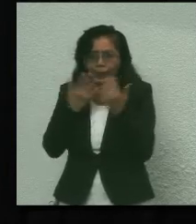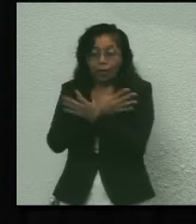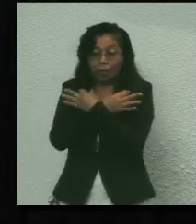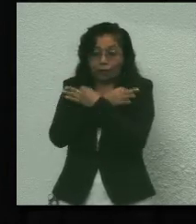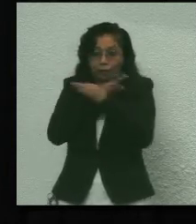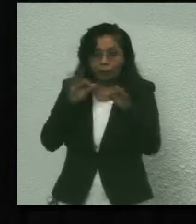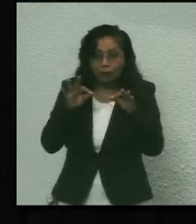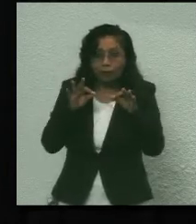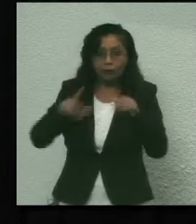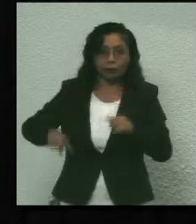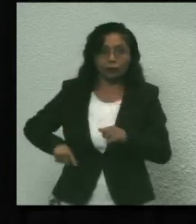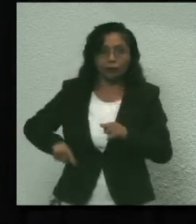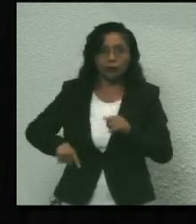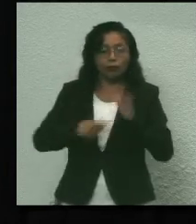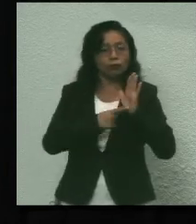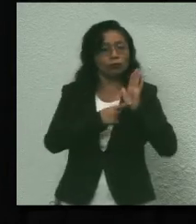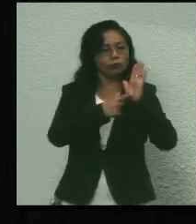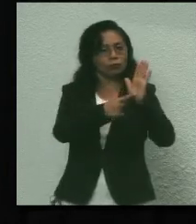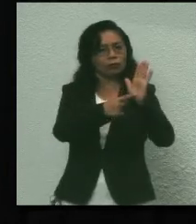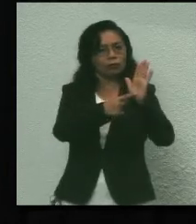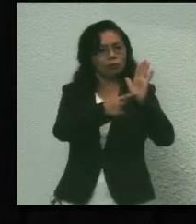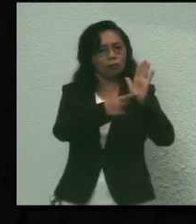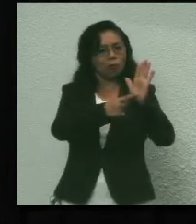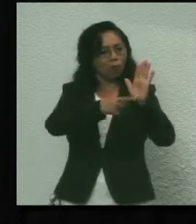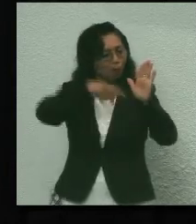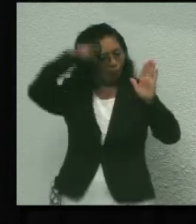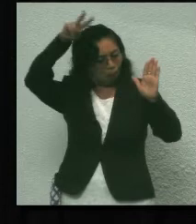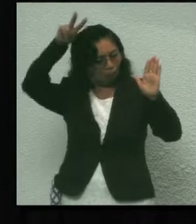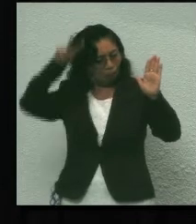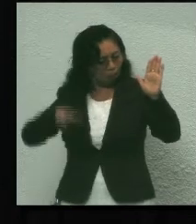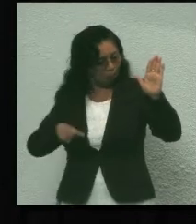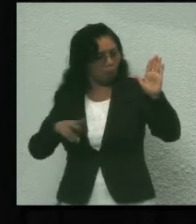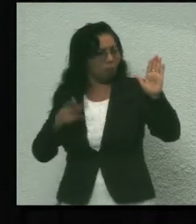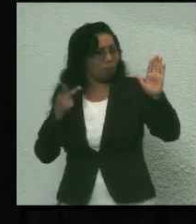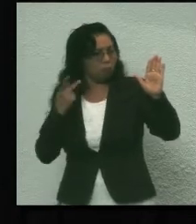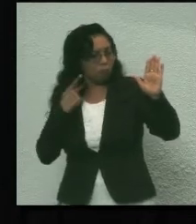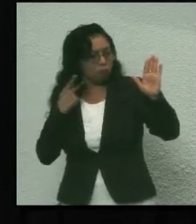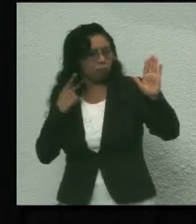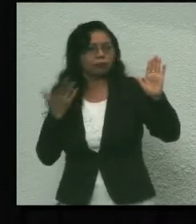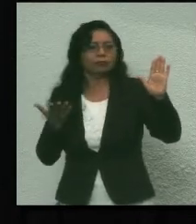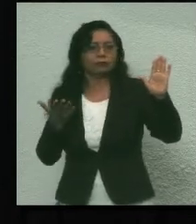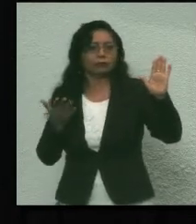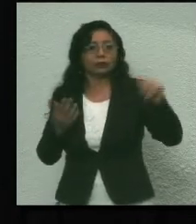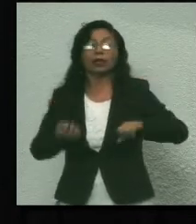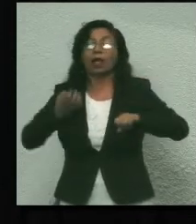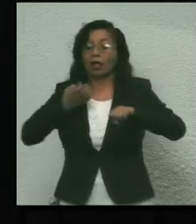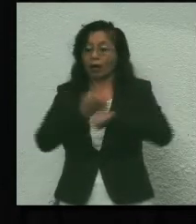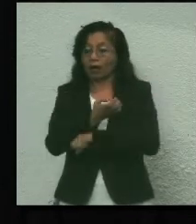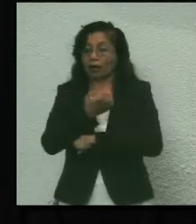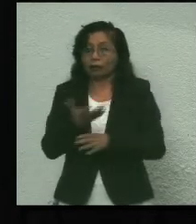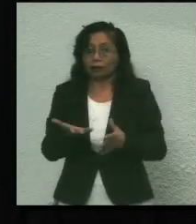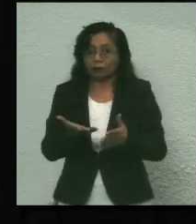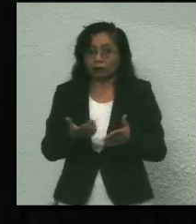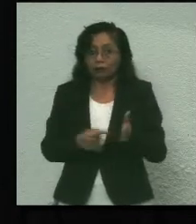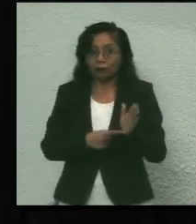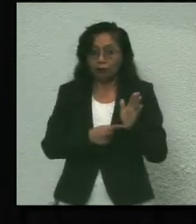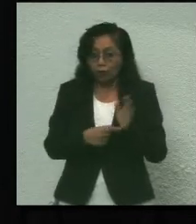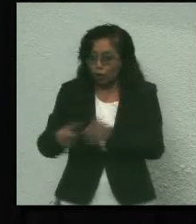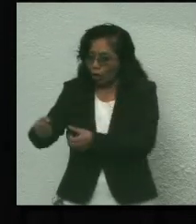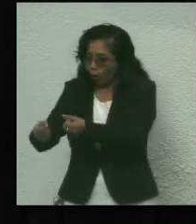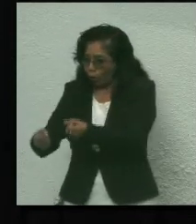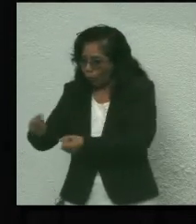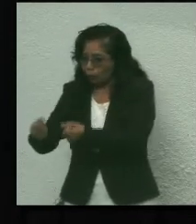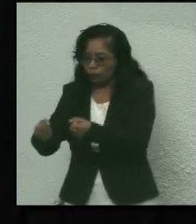gobernador reflejará con seriedad y madurez política el Estado que guarda la administración